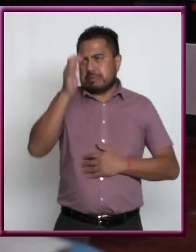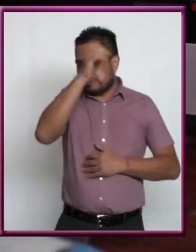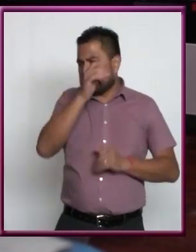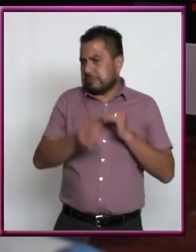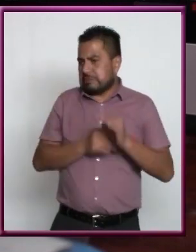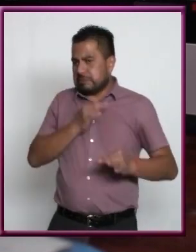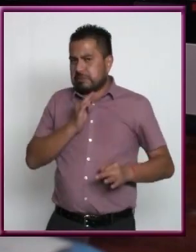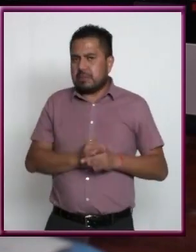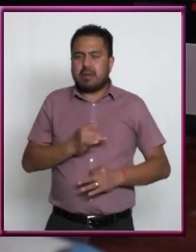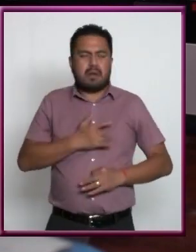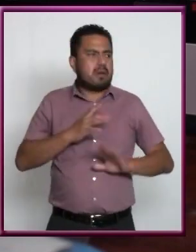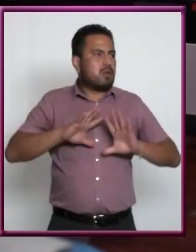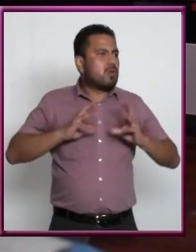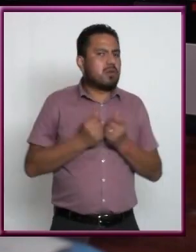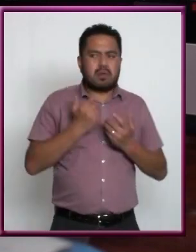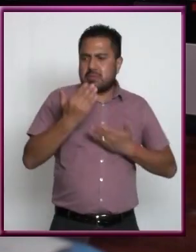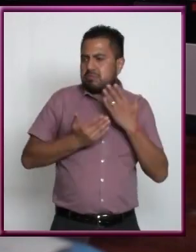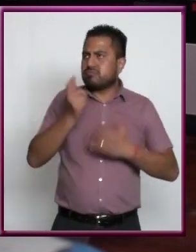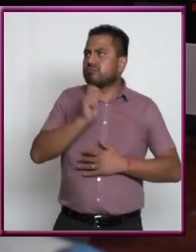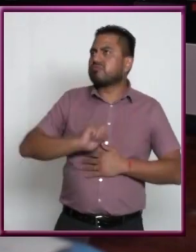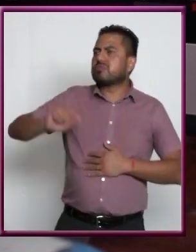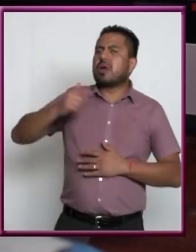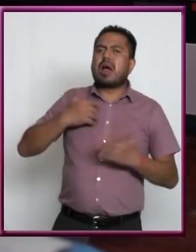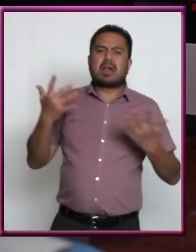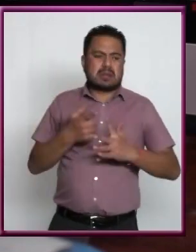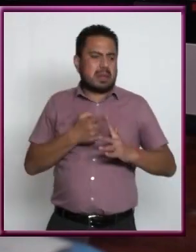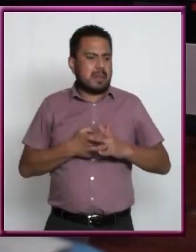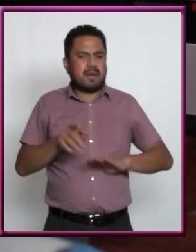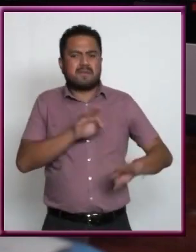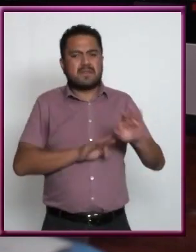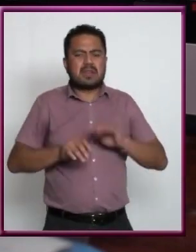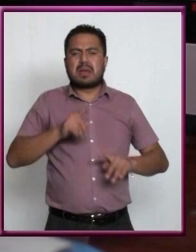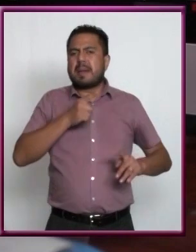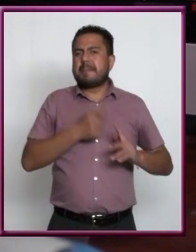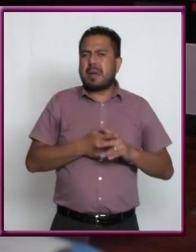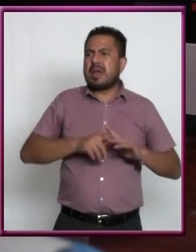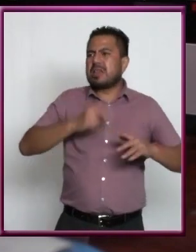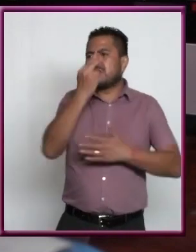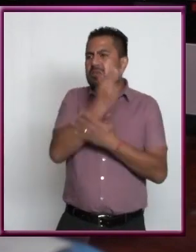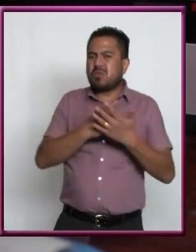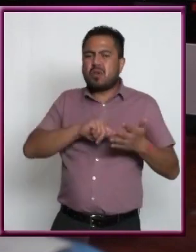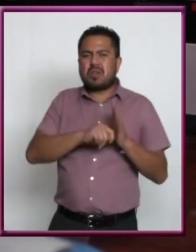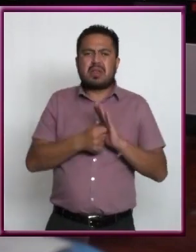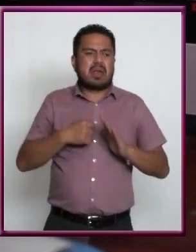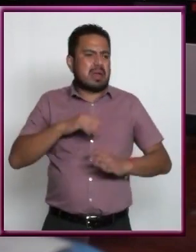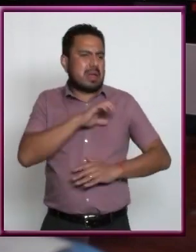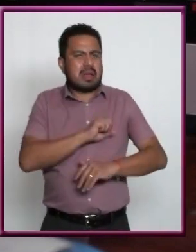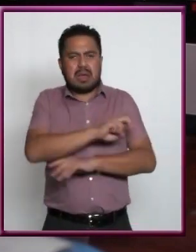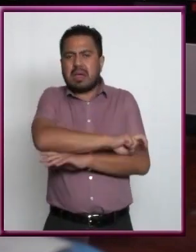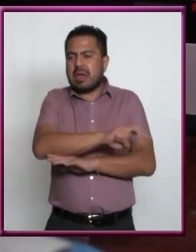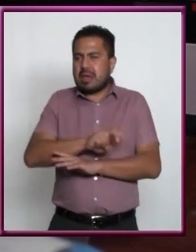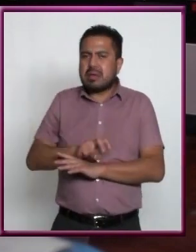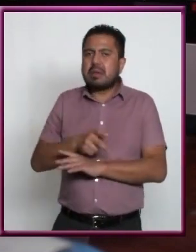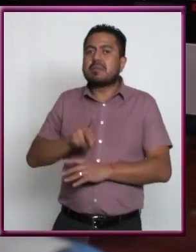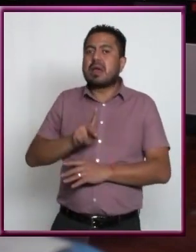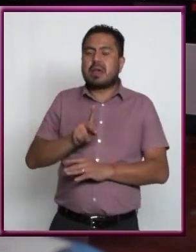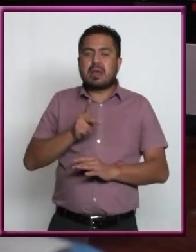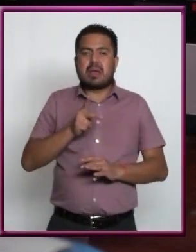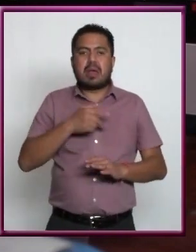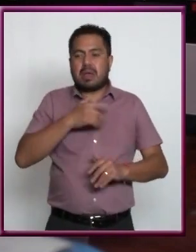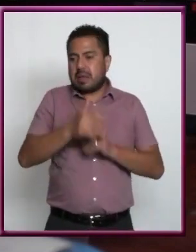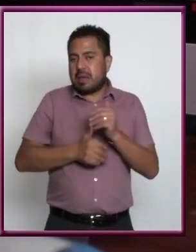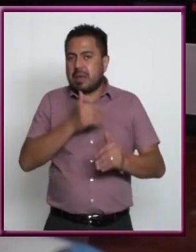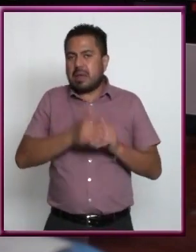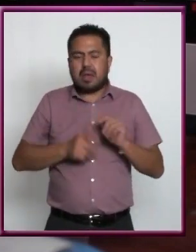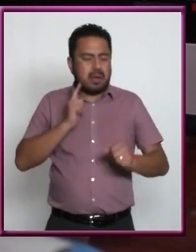exactas en realidad en toda mi formación académica. Yo hacía matemáticas, física, química, dibujo técnico, me encantaba la arquitectura y sin embargo en el